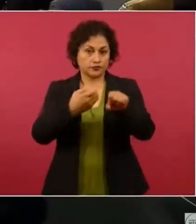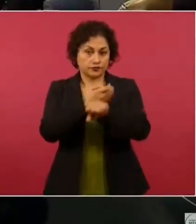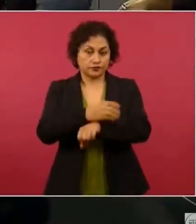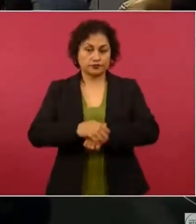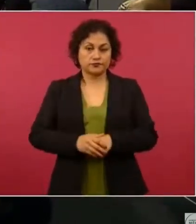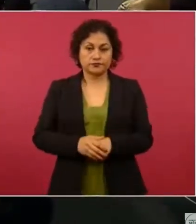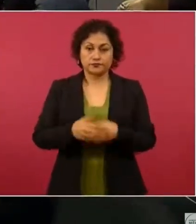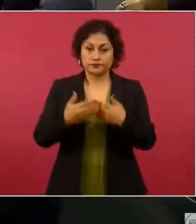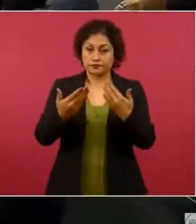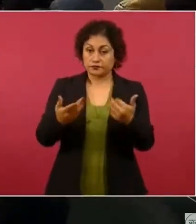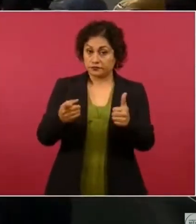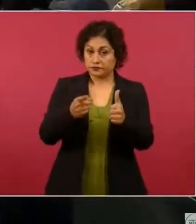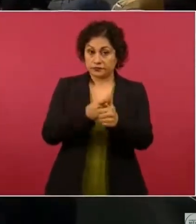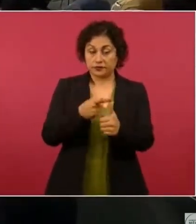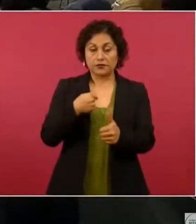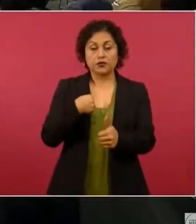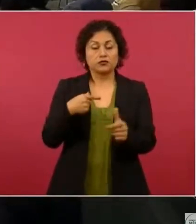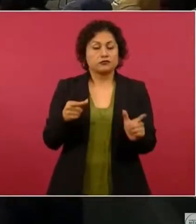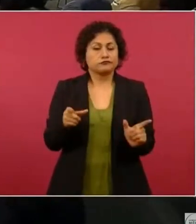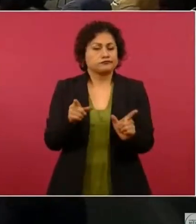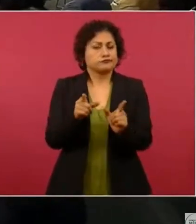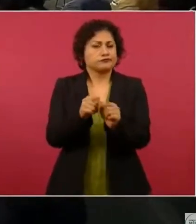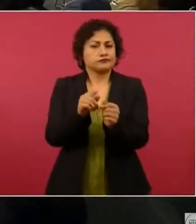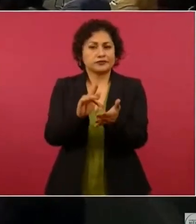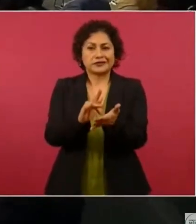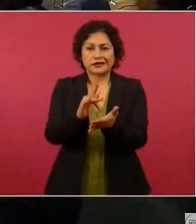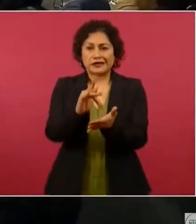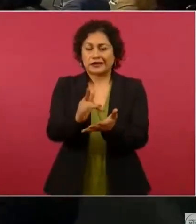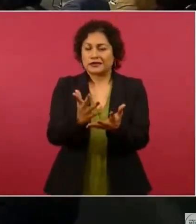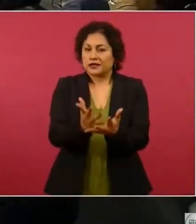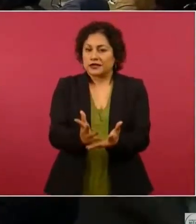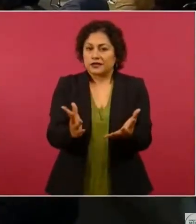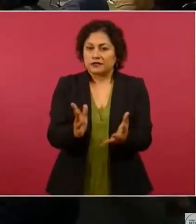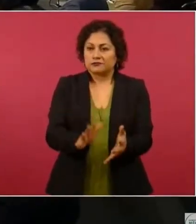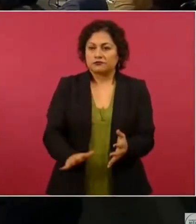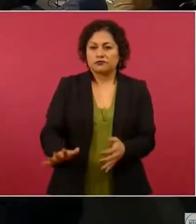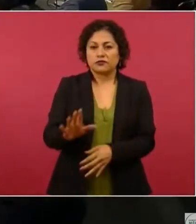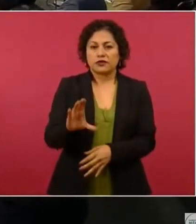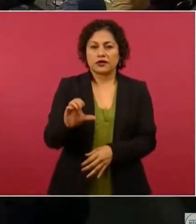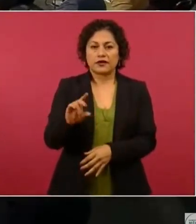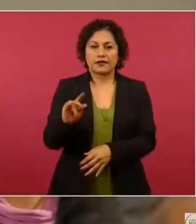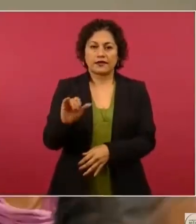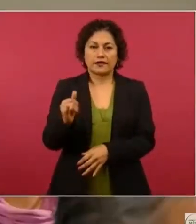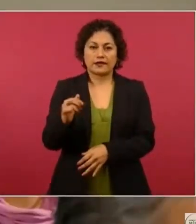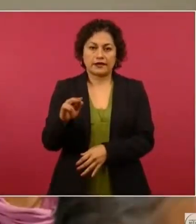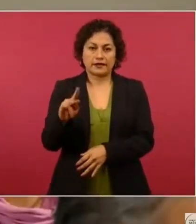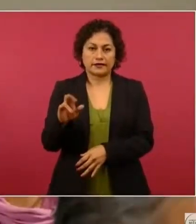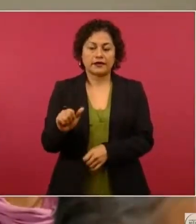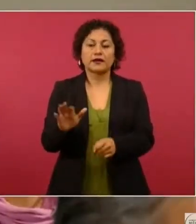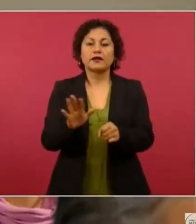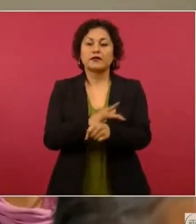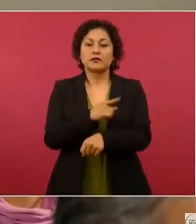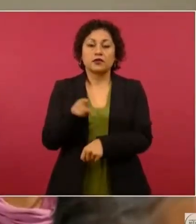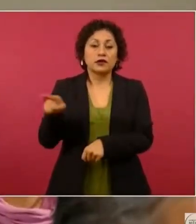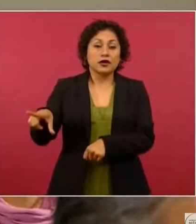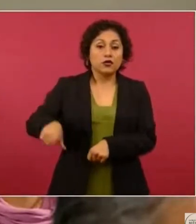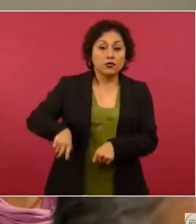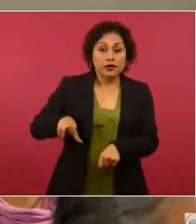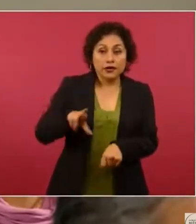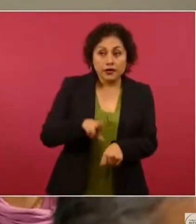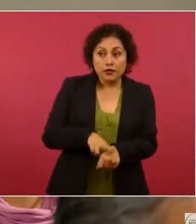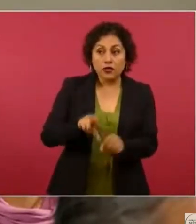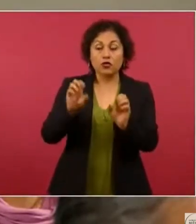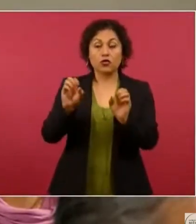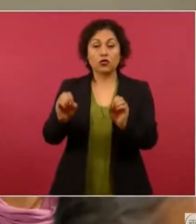de manera muy breve, un agradecimiento enorme del pueblo de Cadereyta, ya que ni el gobernador ni el presidente municipal de Cadereyta se